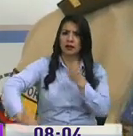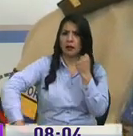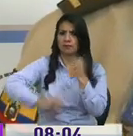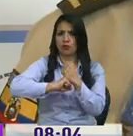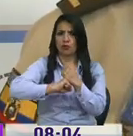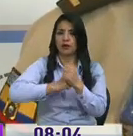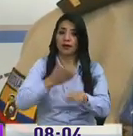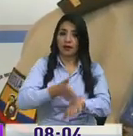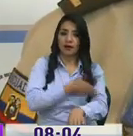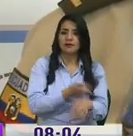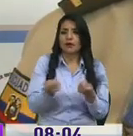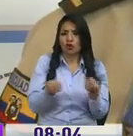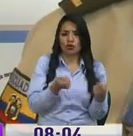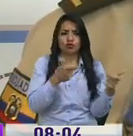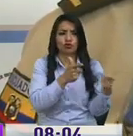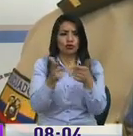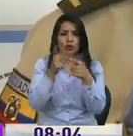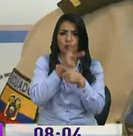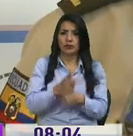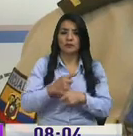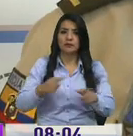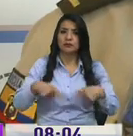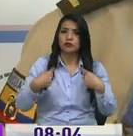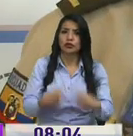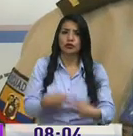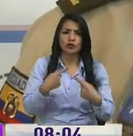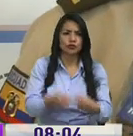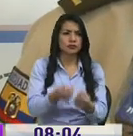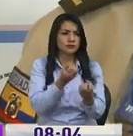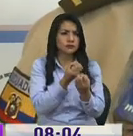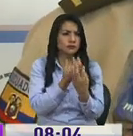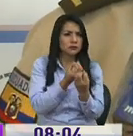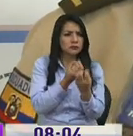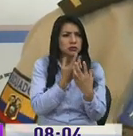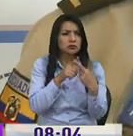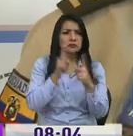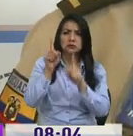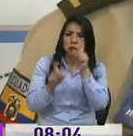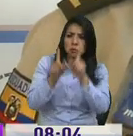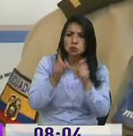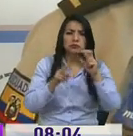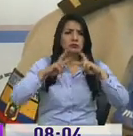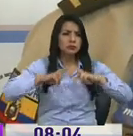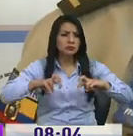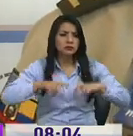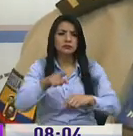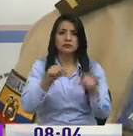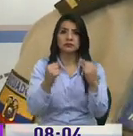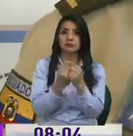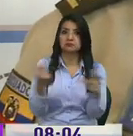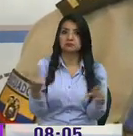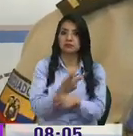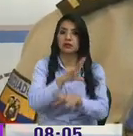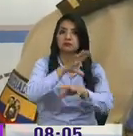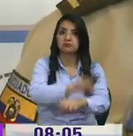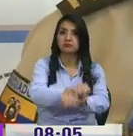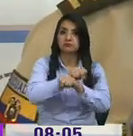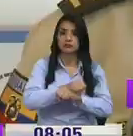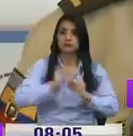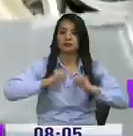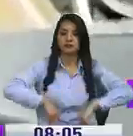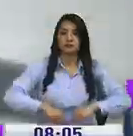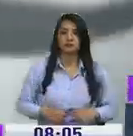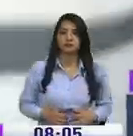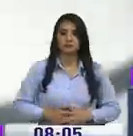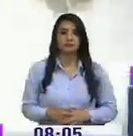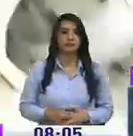preventiva, están en el día a día obteniendo información para tratar de desarticular bandas dedicadas a delinquir.